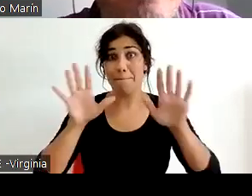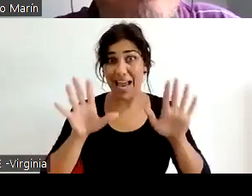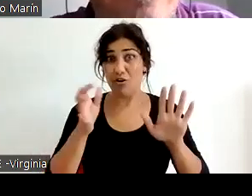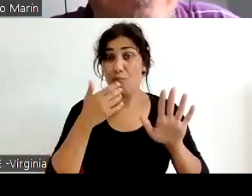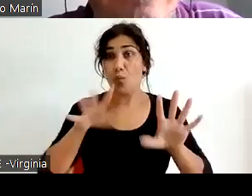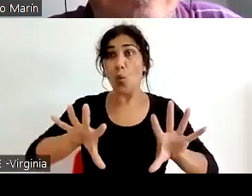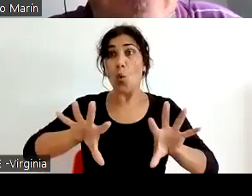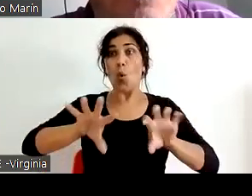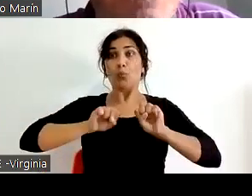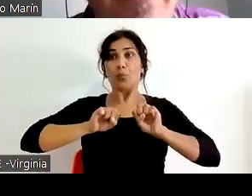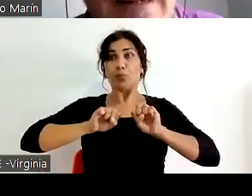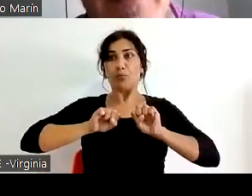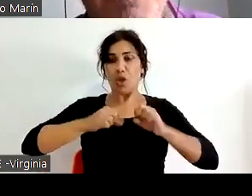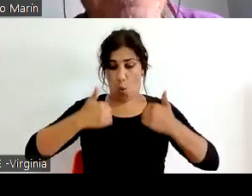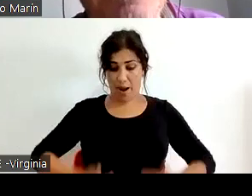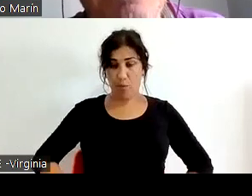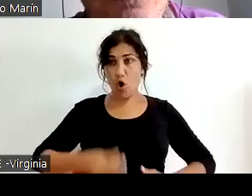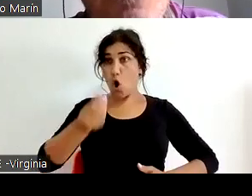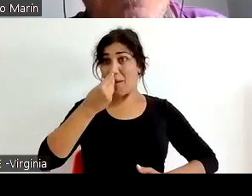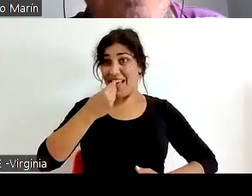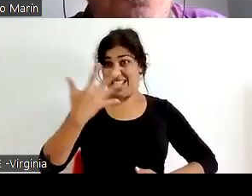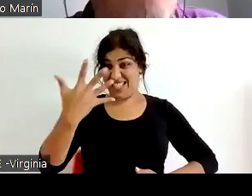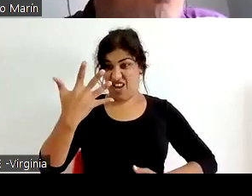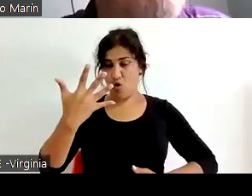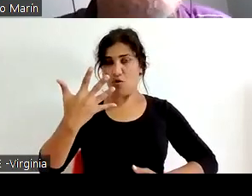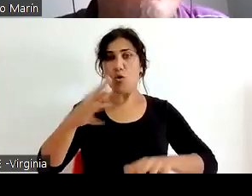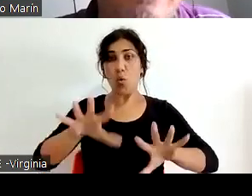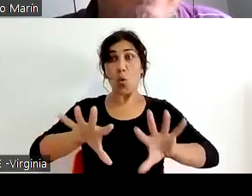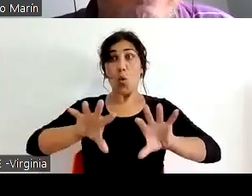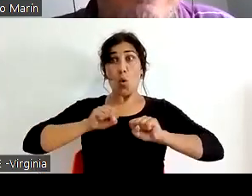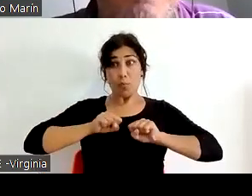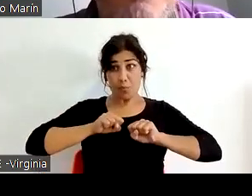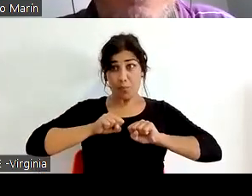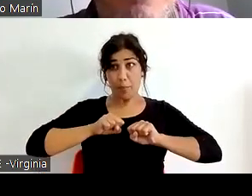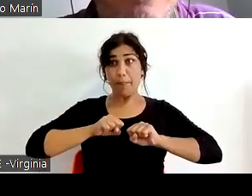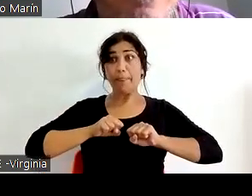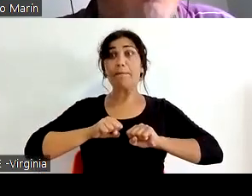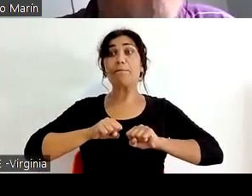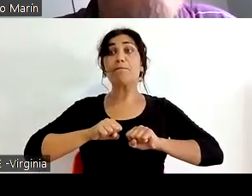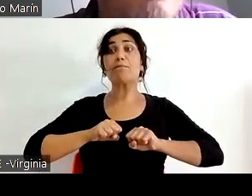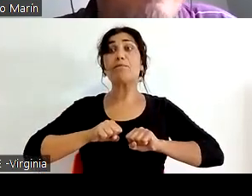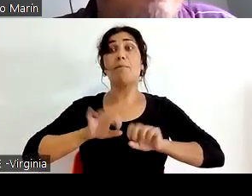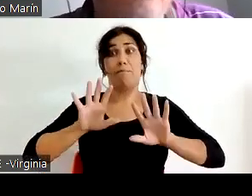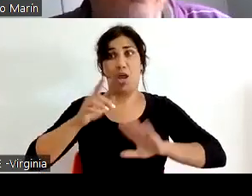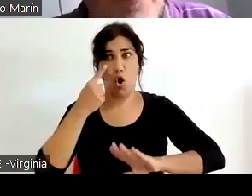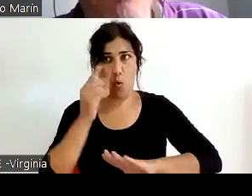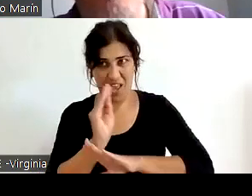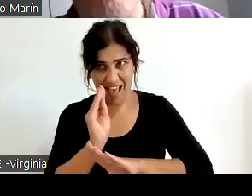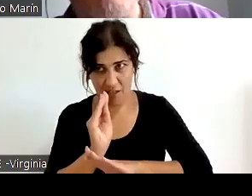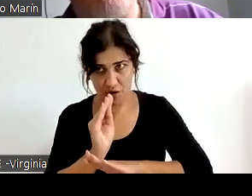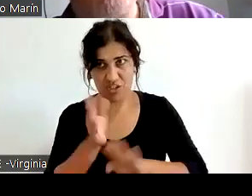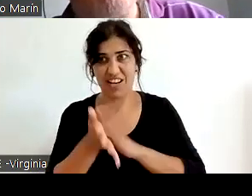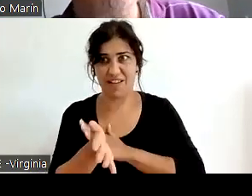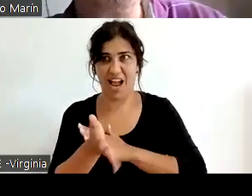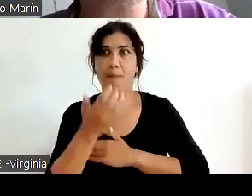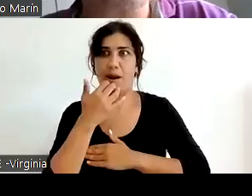absorber esa comida, al estar repartida en 5 veces, ojo, no comer la misma cantidad, lo mismo que